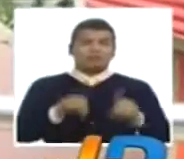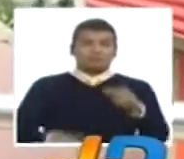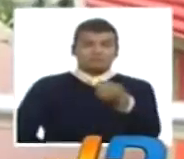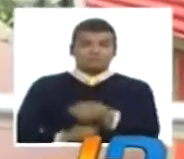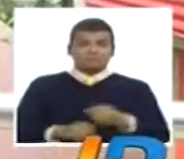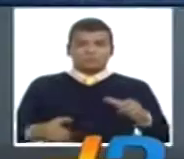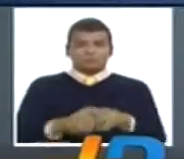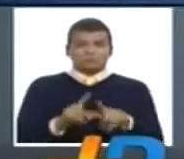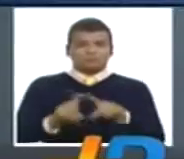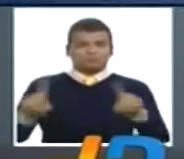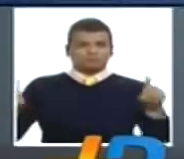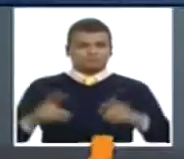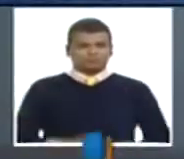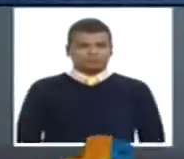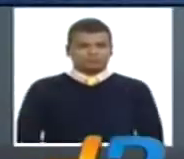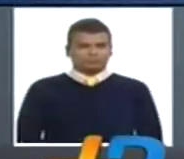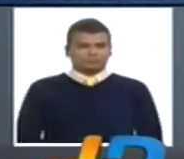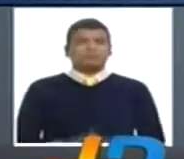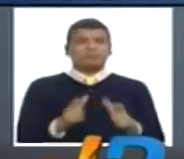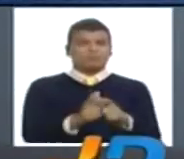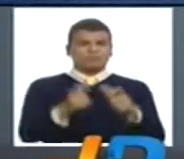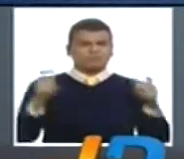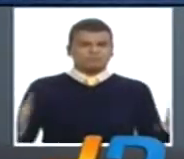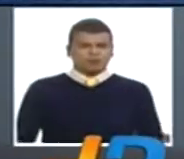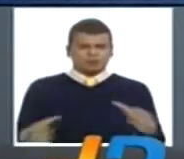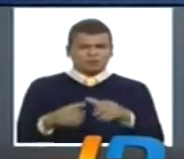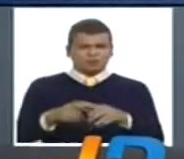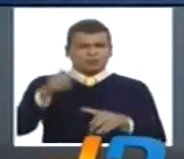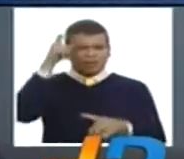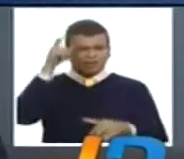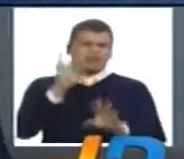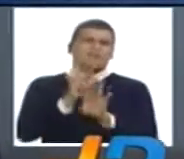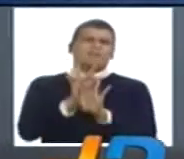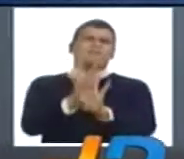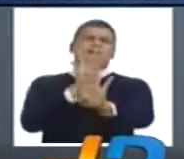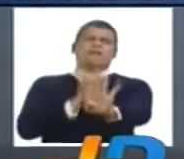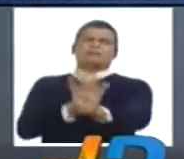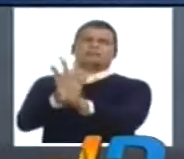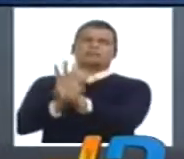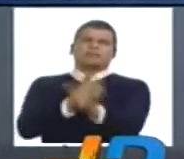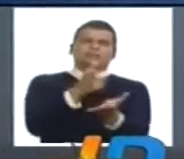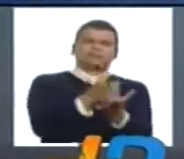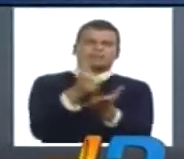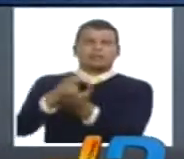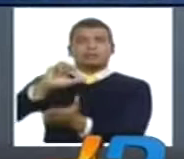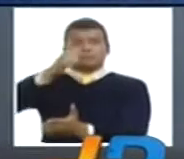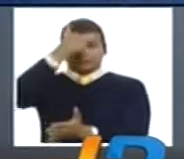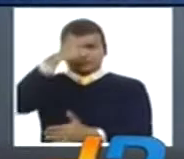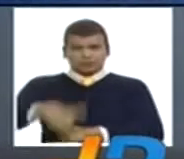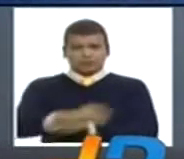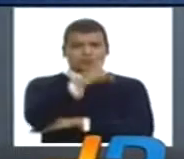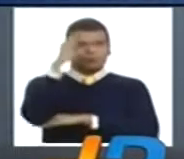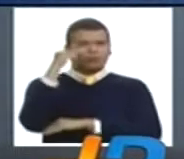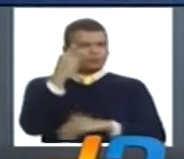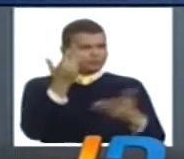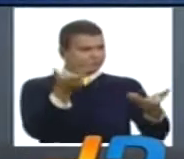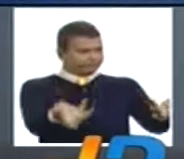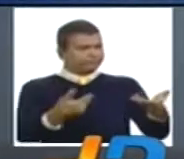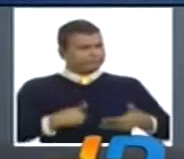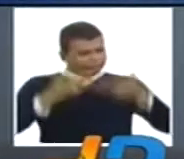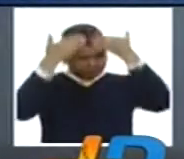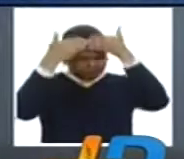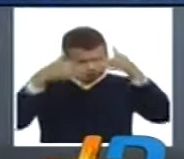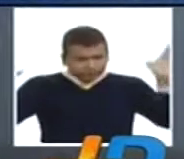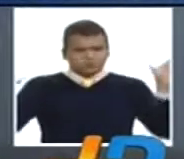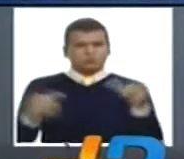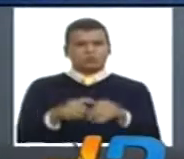sus hinchas. Miles de hinchas del América marcharon hoy en las principales ciudades del país para reclamar la verdadera